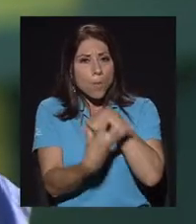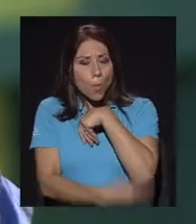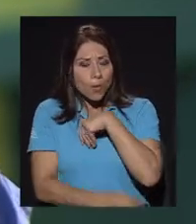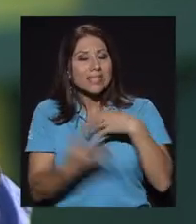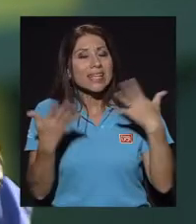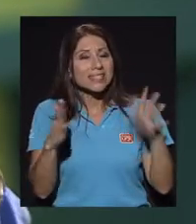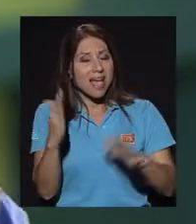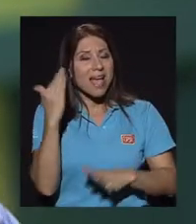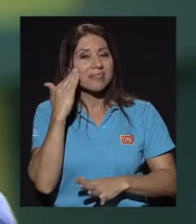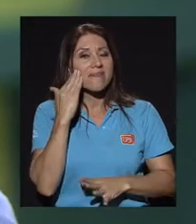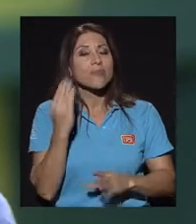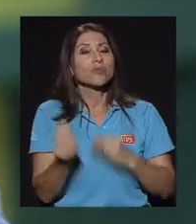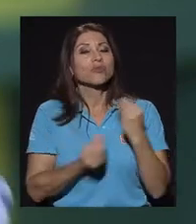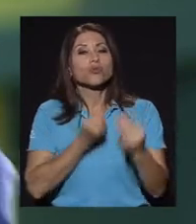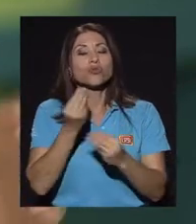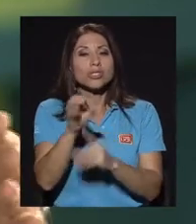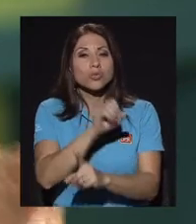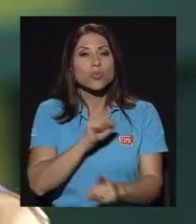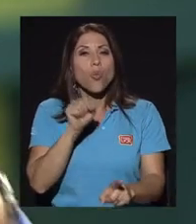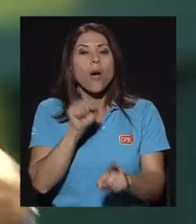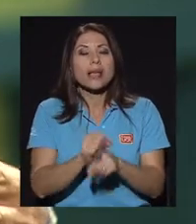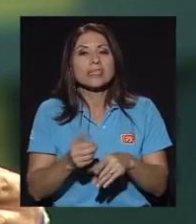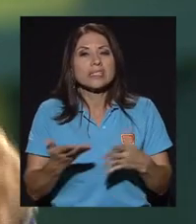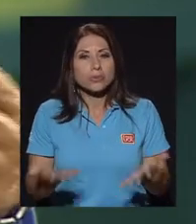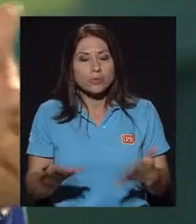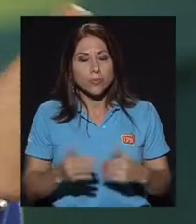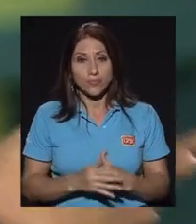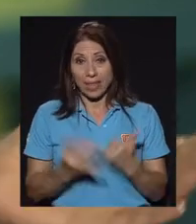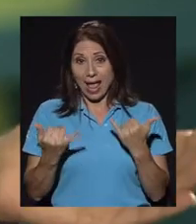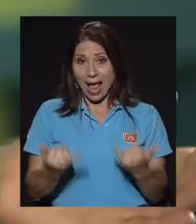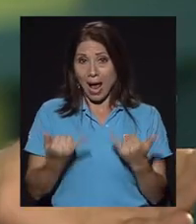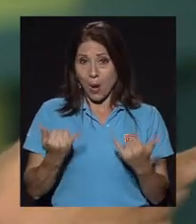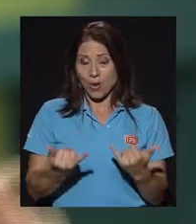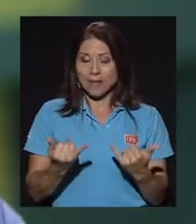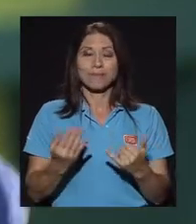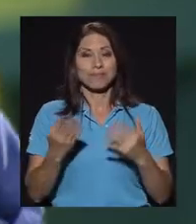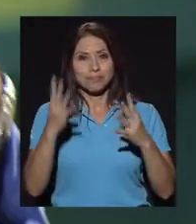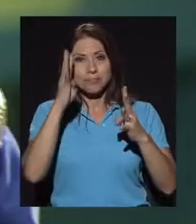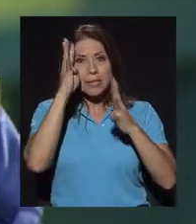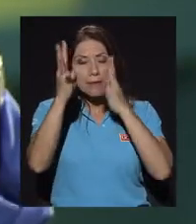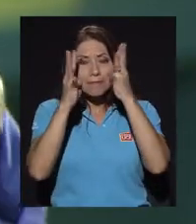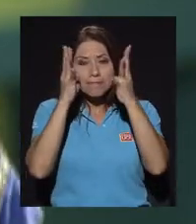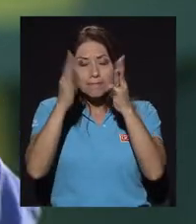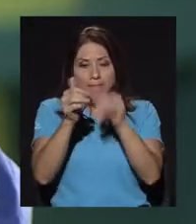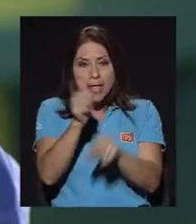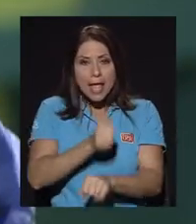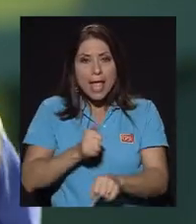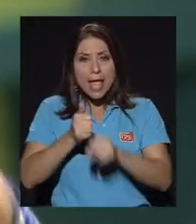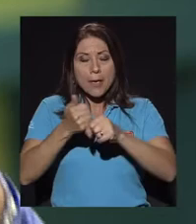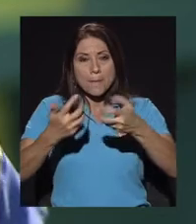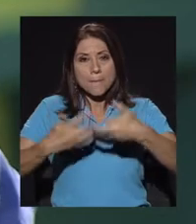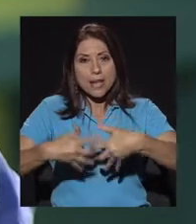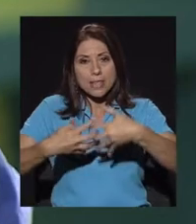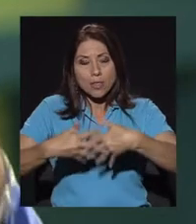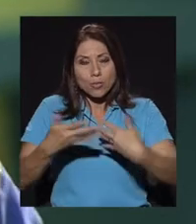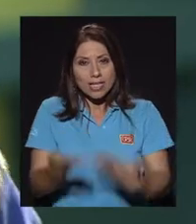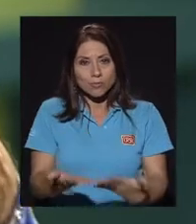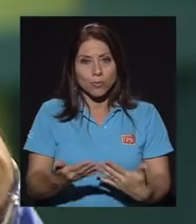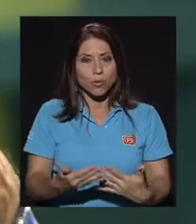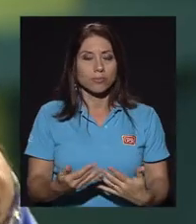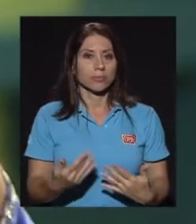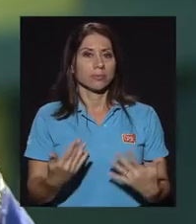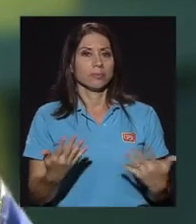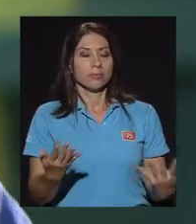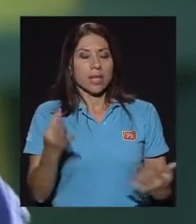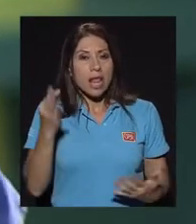por dónde anda la situación. Ok, ahora, el emprendedurismo es, o sea, las mujeres tienen